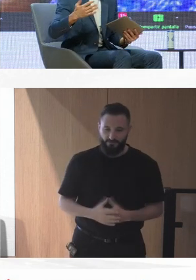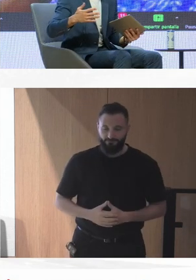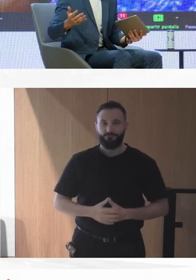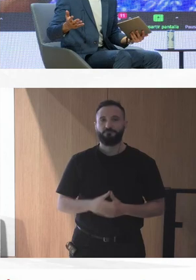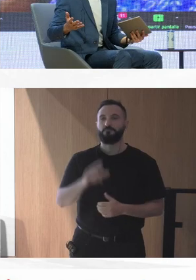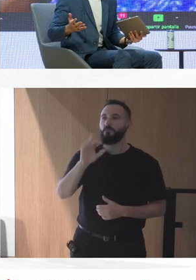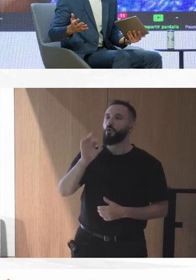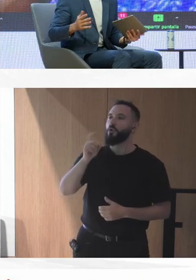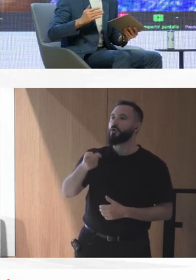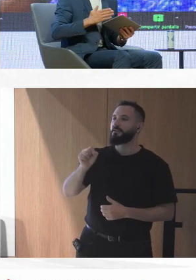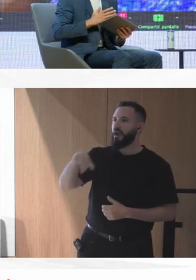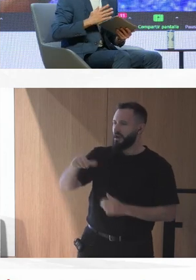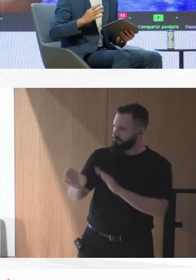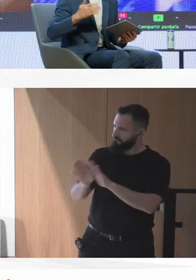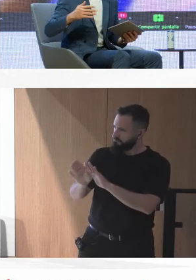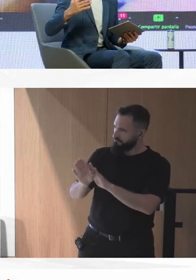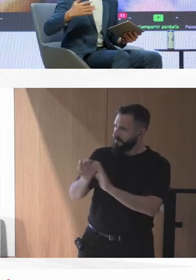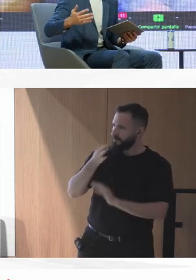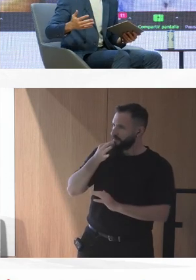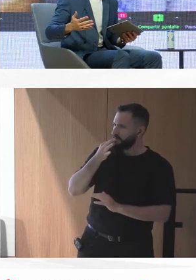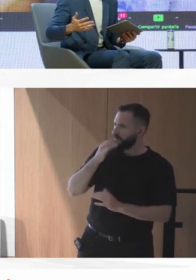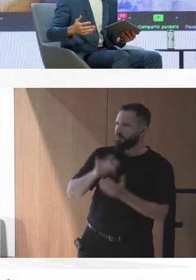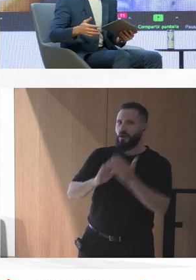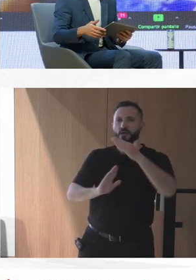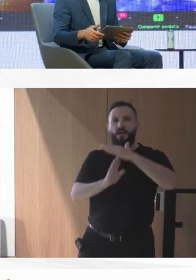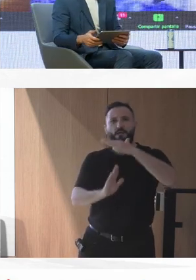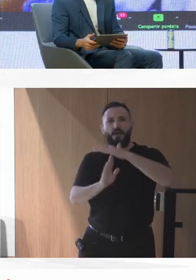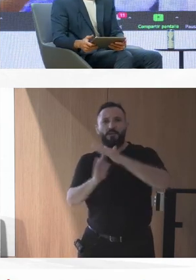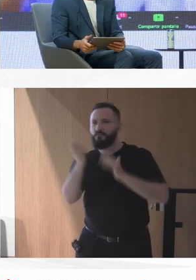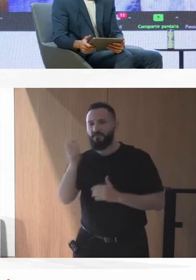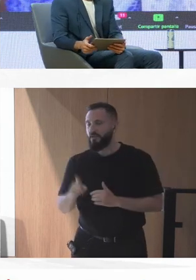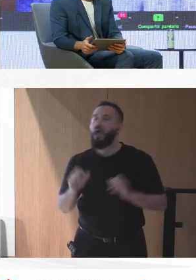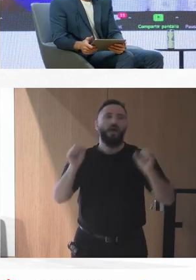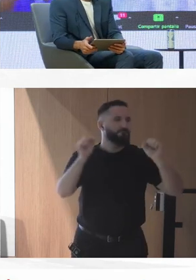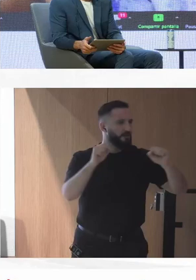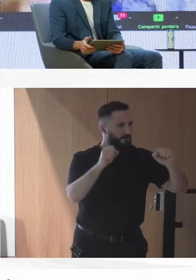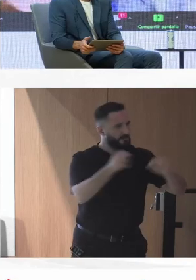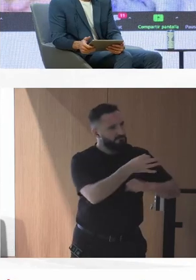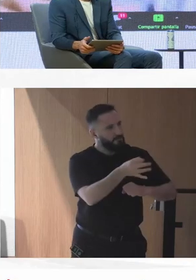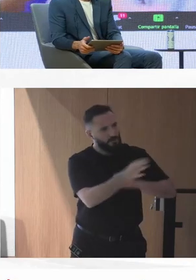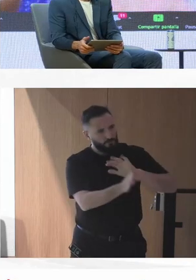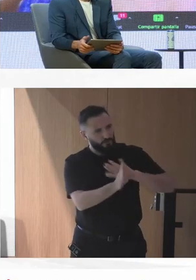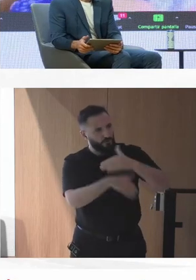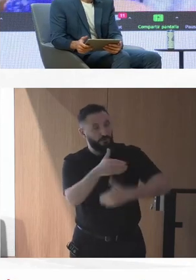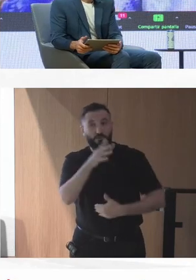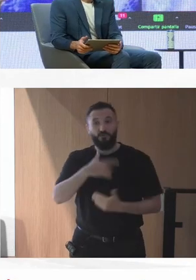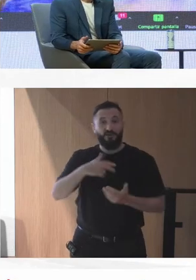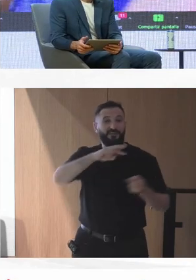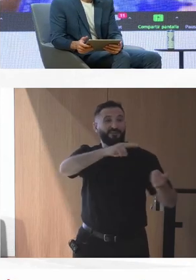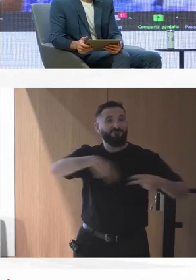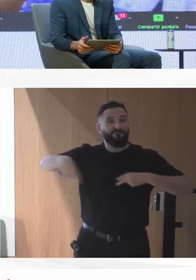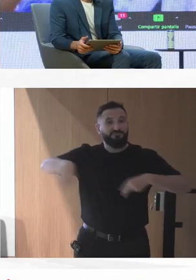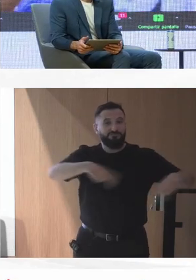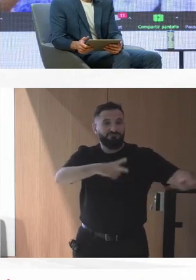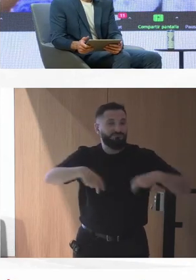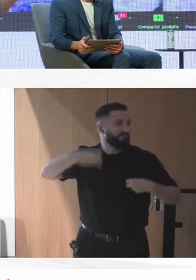Roxana, sí, sí, adelante. No hace falta que hagas pausas. Ah, de acuerdo. Es que voy oyendo la traducción al mismo tiempo,